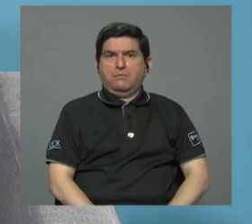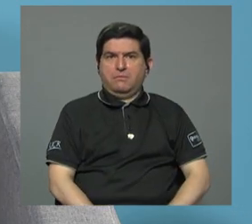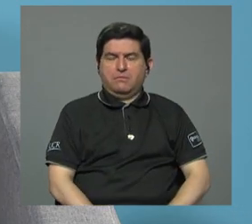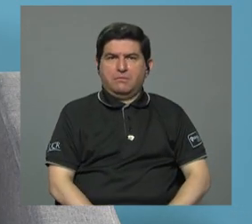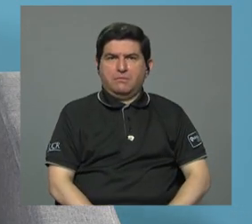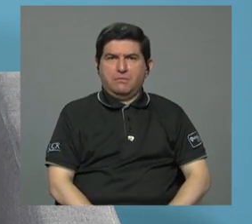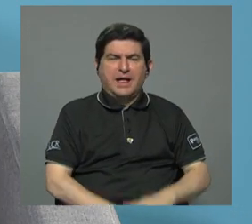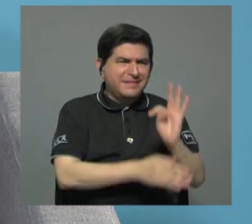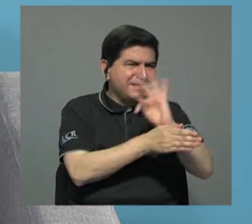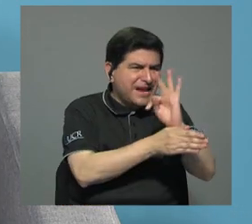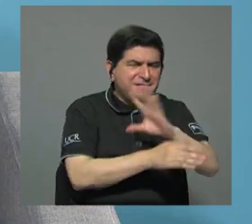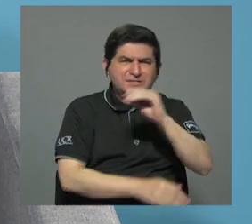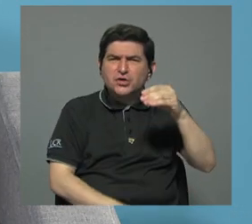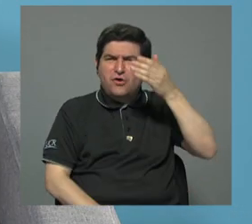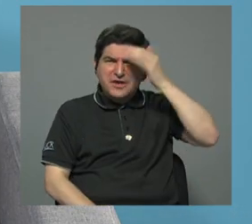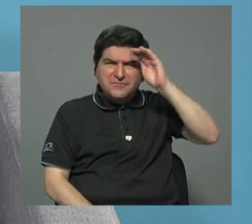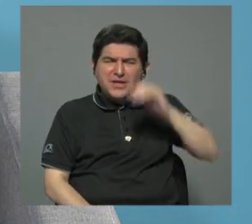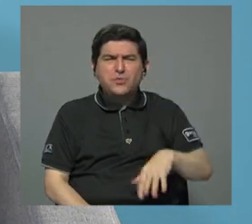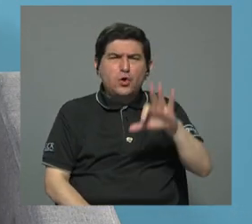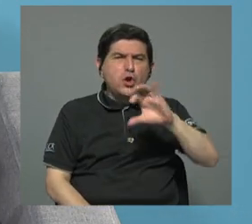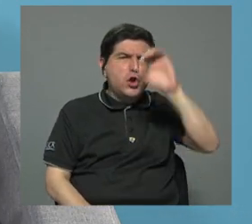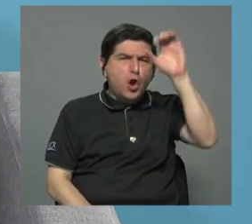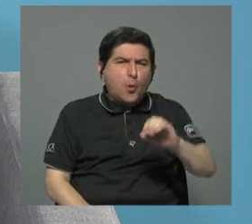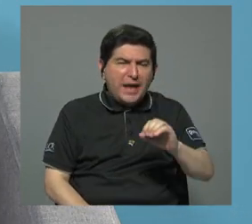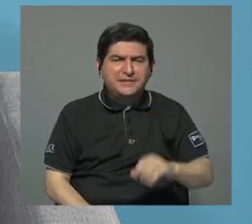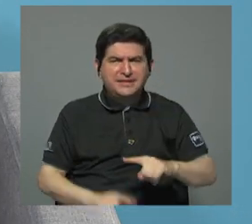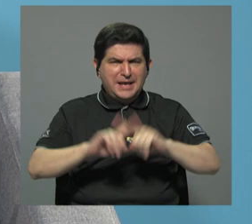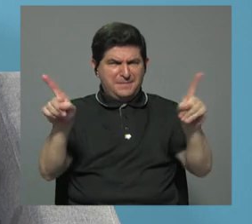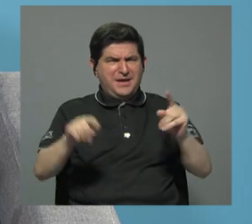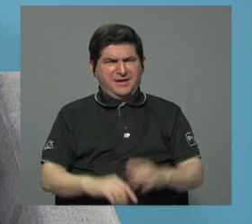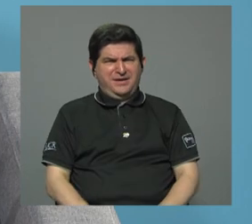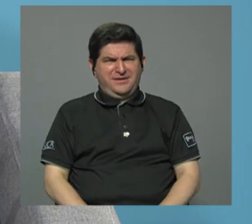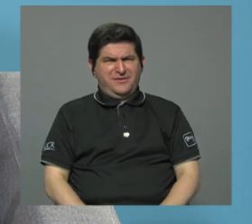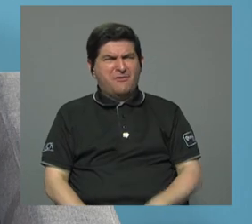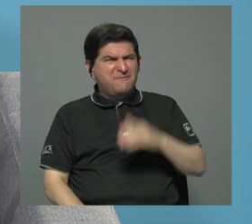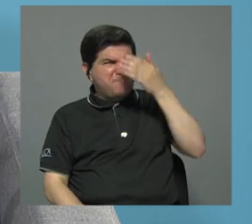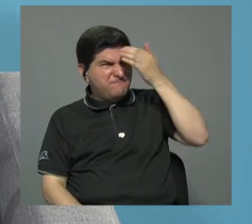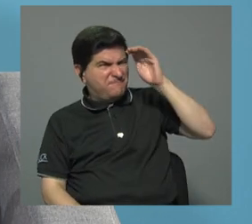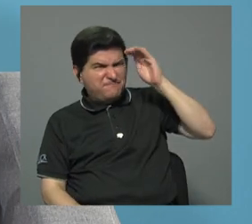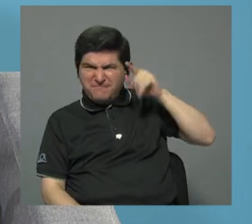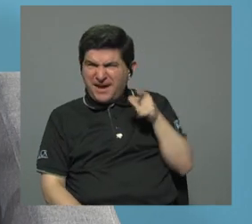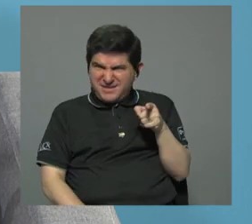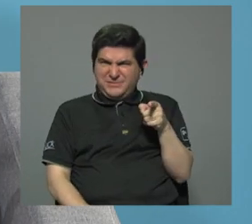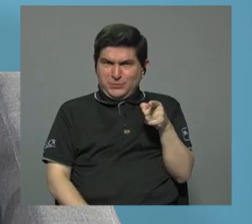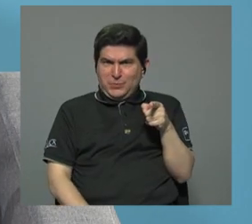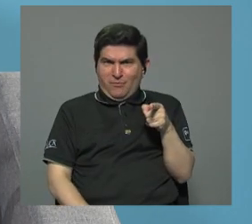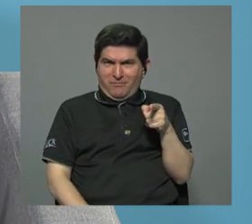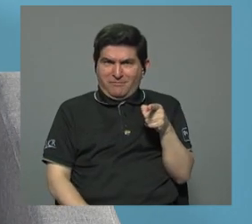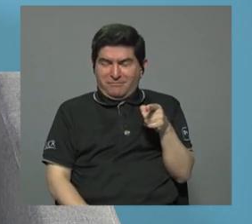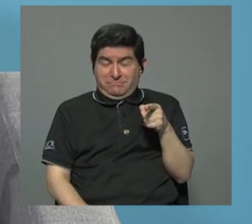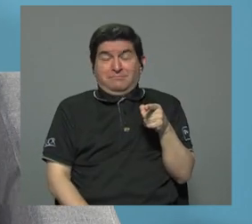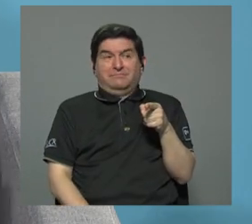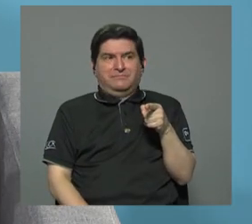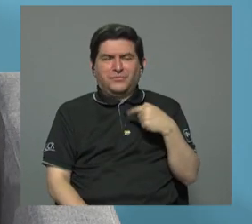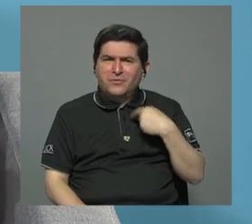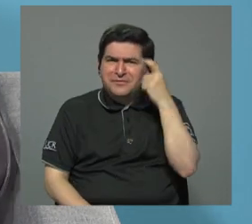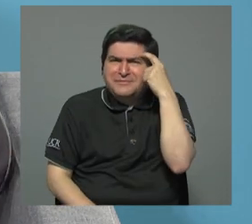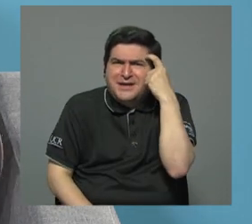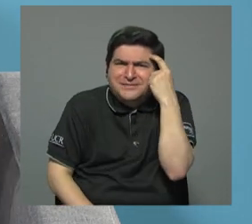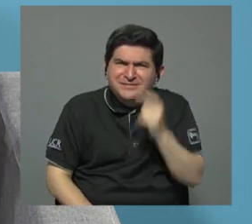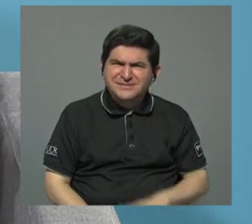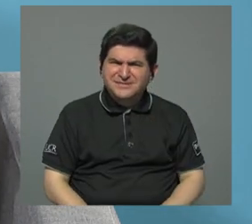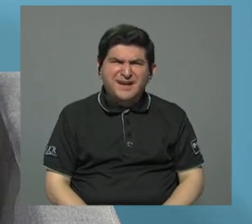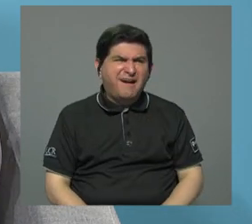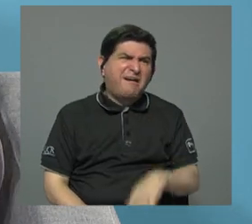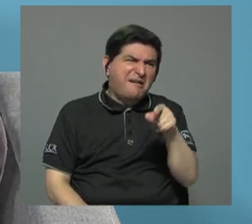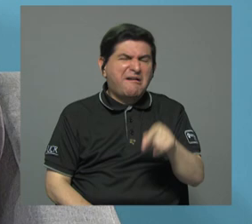y Facebook concentran 90%, pero me llamó muchísimo que fuera Facebook. Es realmente, bueno, porque uno pensaría, bueno, no, es